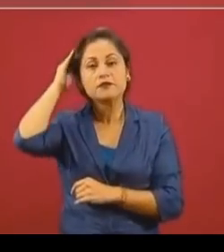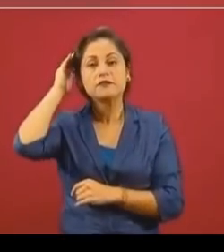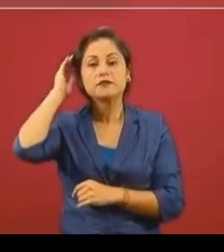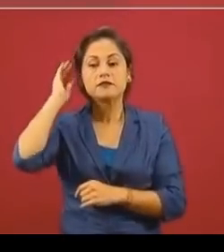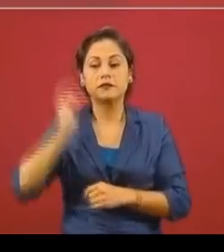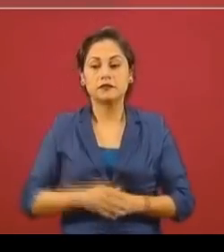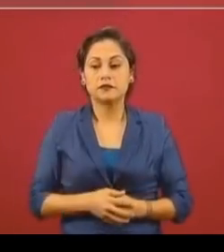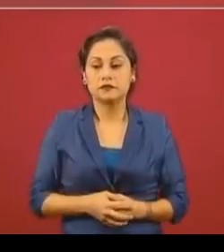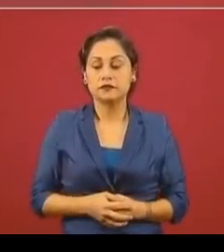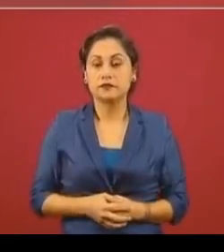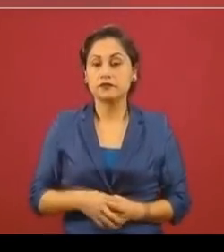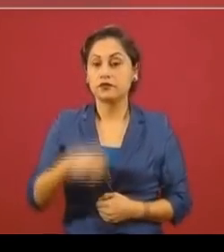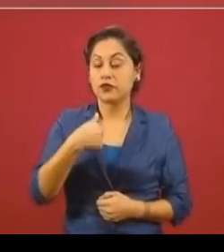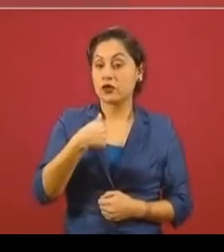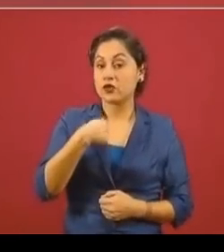ahí sostengo